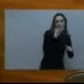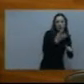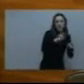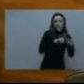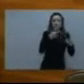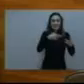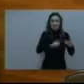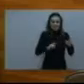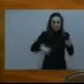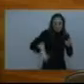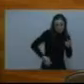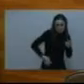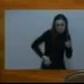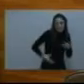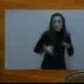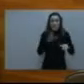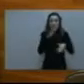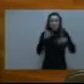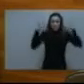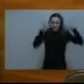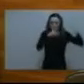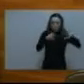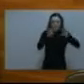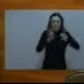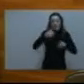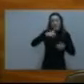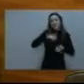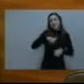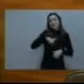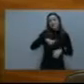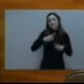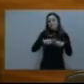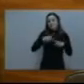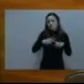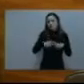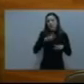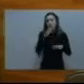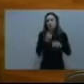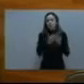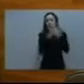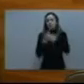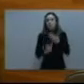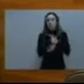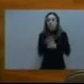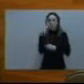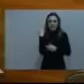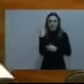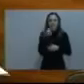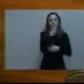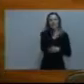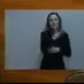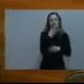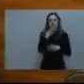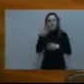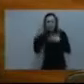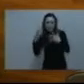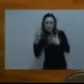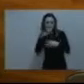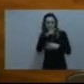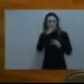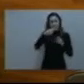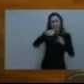a los que se proporciona formación afectivo-sexual, que en el pasado curso, a lo largo de 548 talleres, con estas